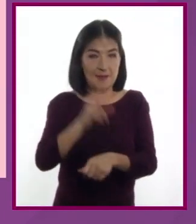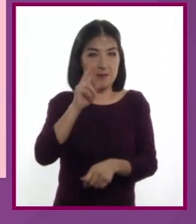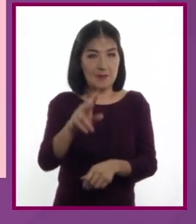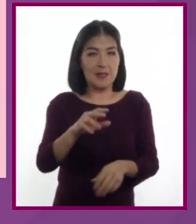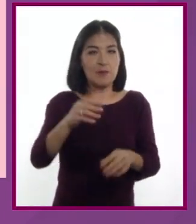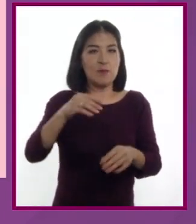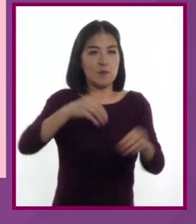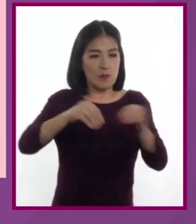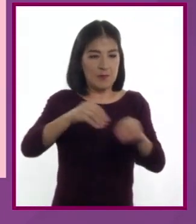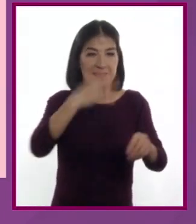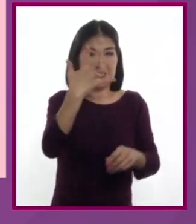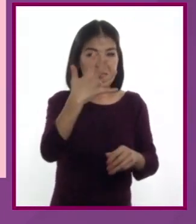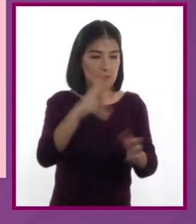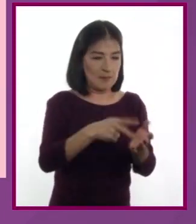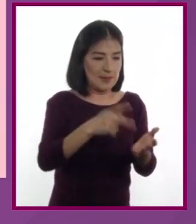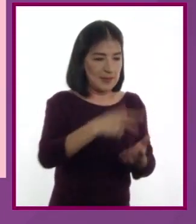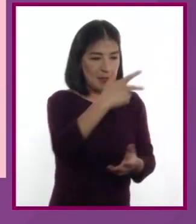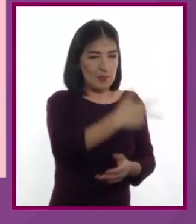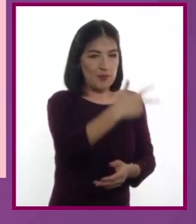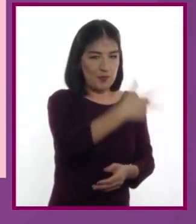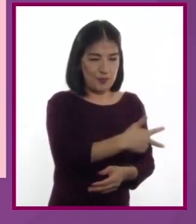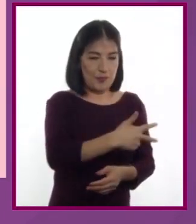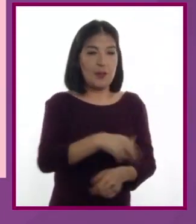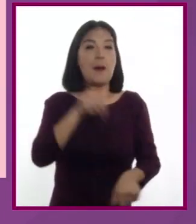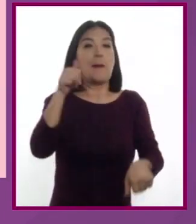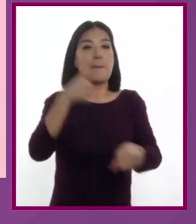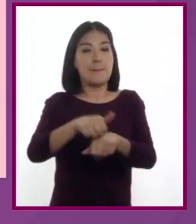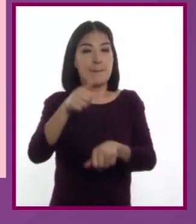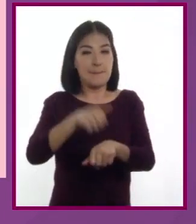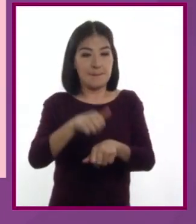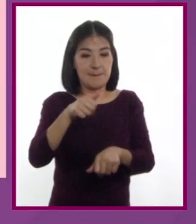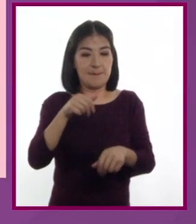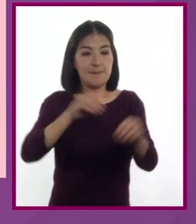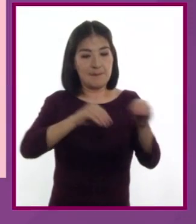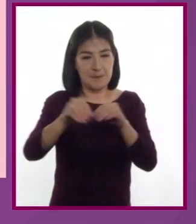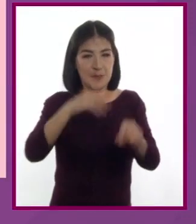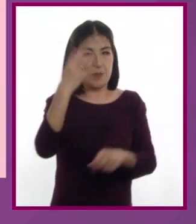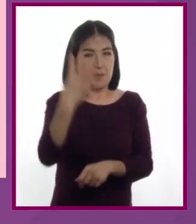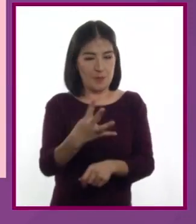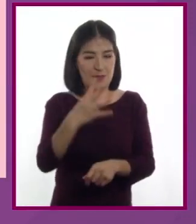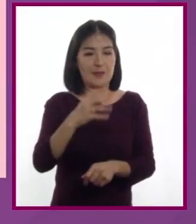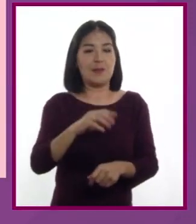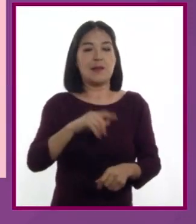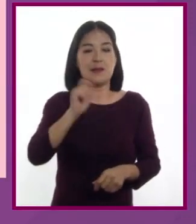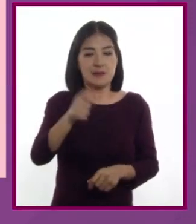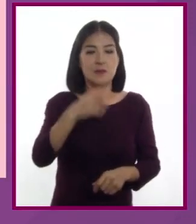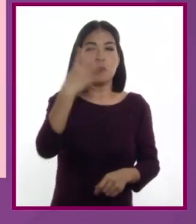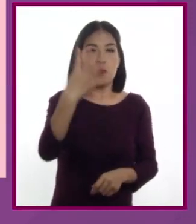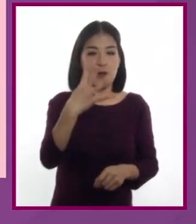2 unidades. Y movimiento 4. El móvil se mueve 4 veces 4